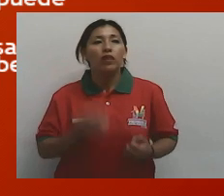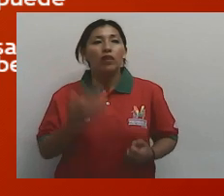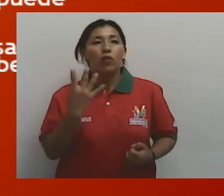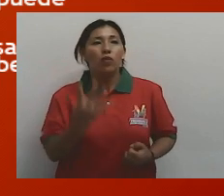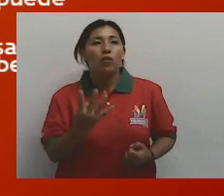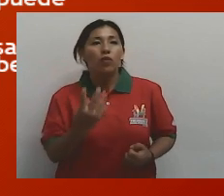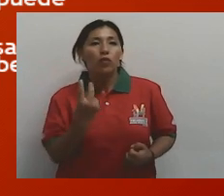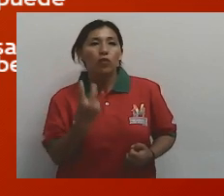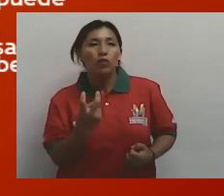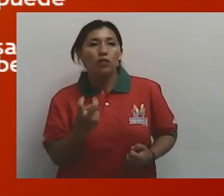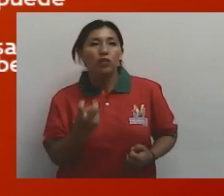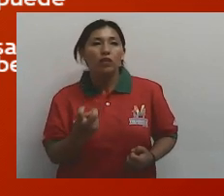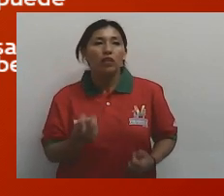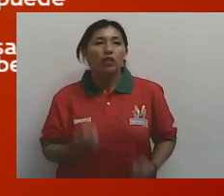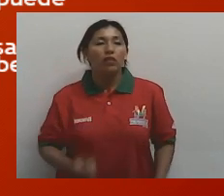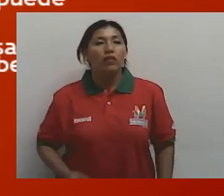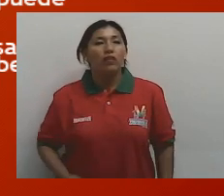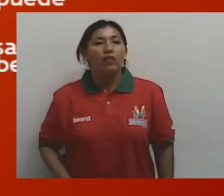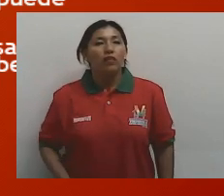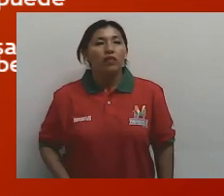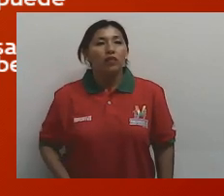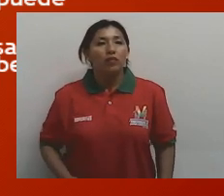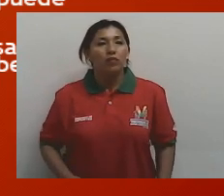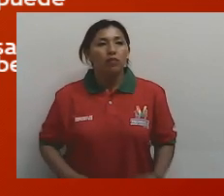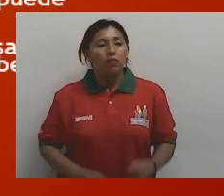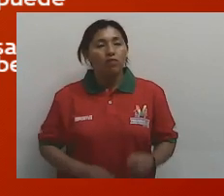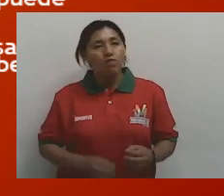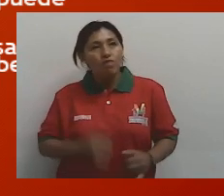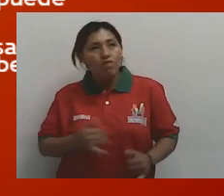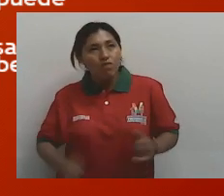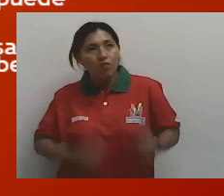entonces puede jugar, completar